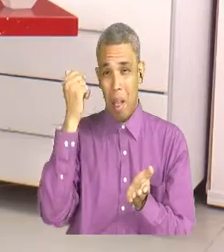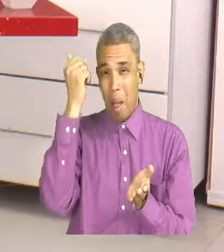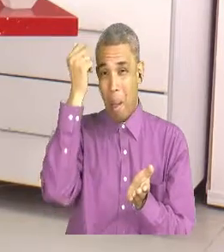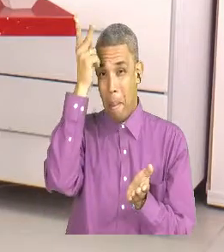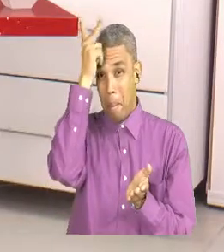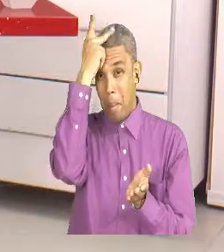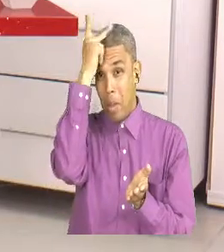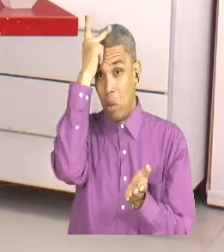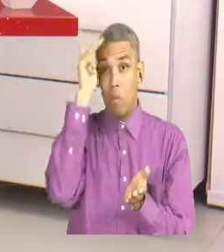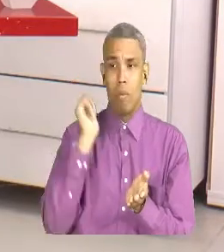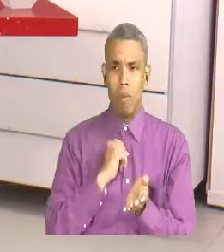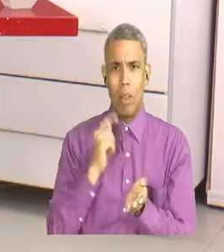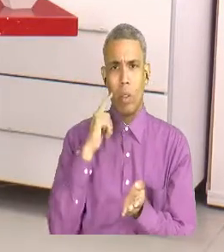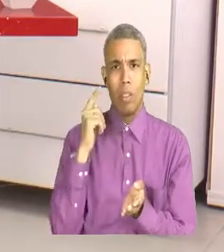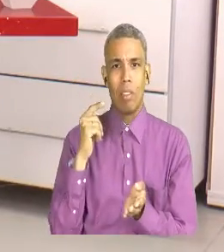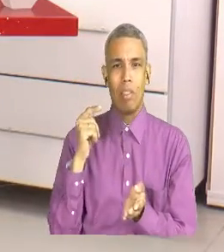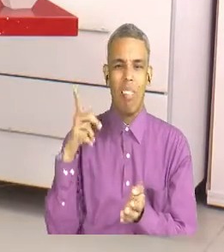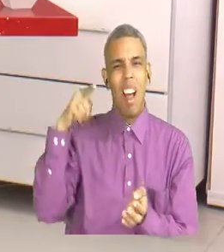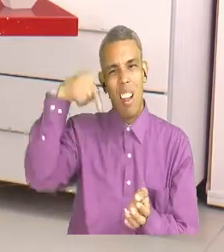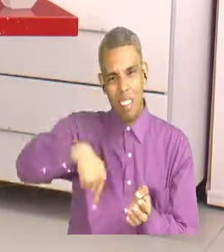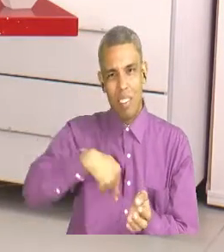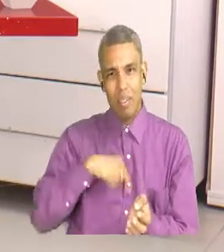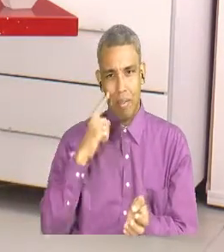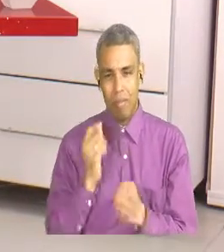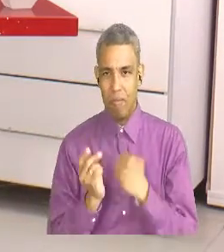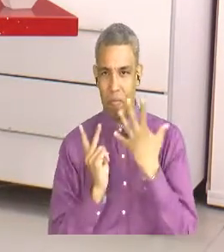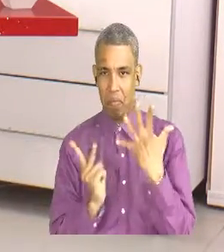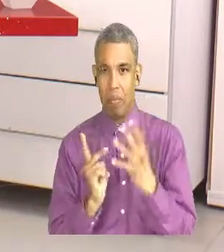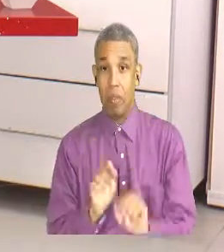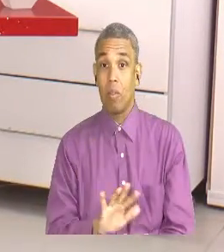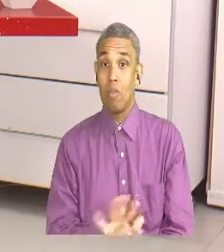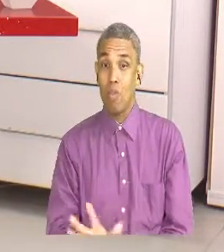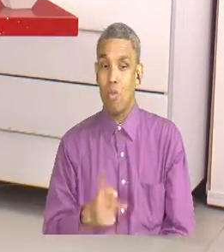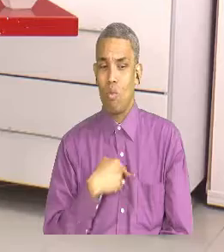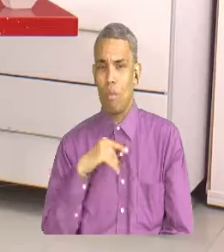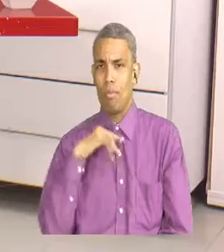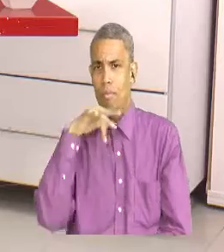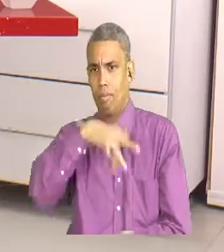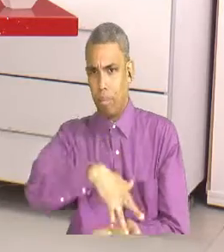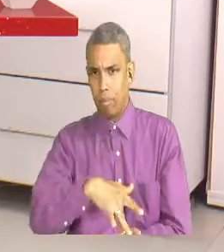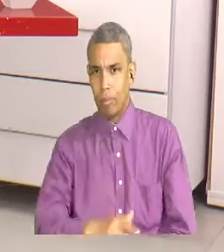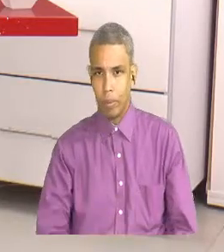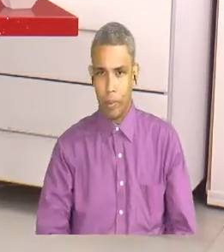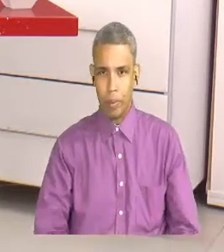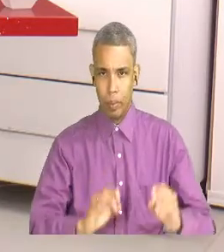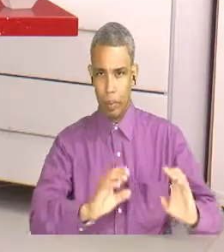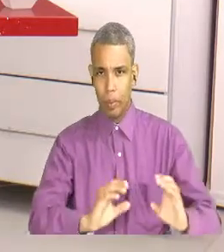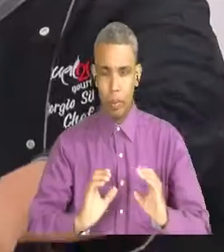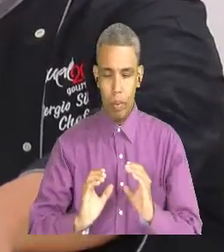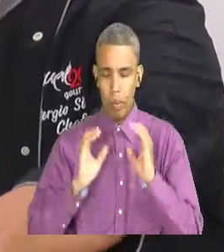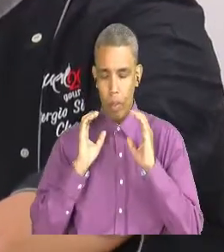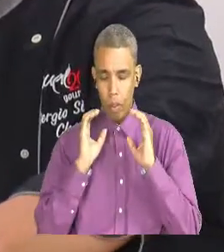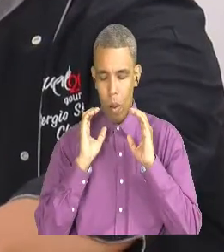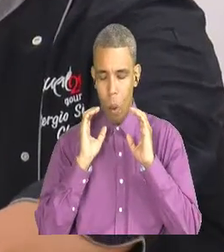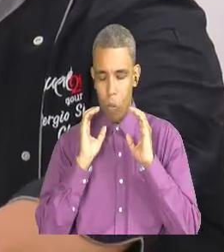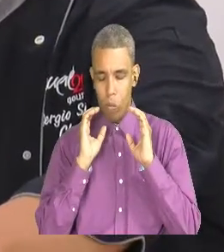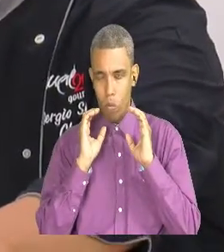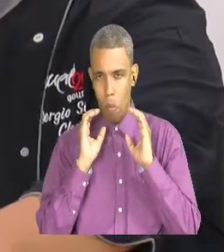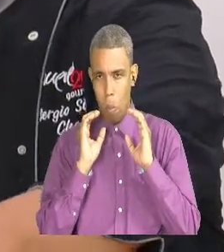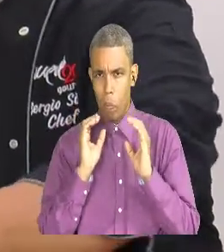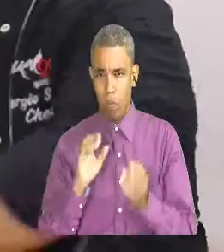sabores diferentes que van muy bien con las comidas rápidas. Yo ya me los probé toditos. Él tuvo la oportunidad de traerlos aquí al programa y ya de verdad que las salsas